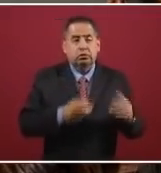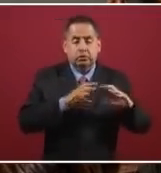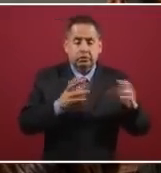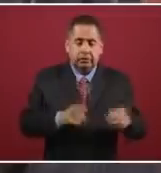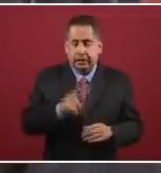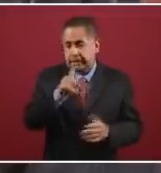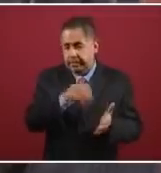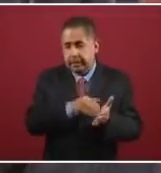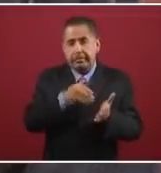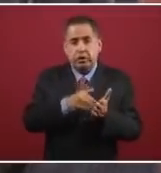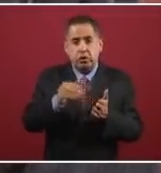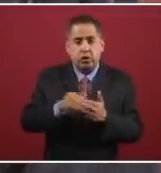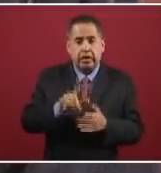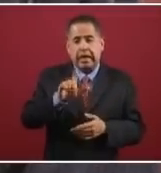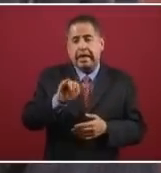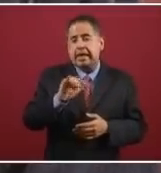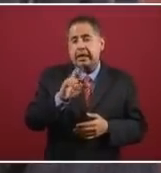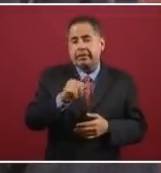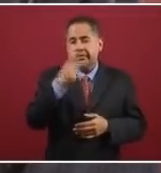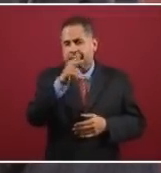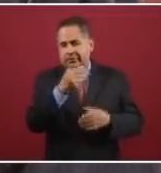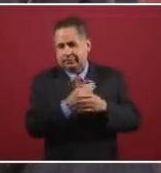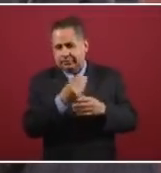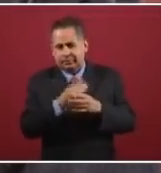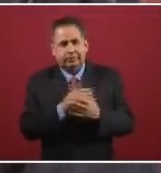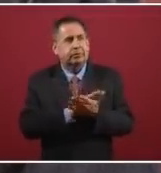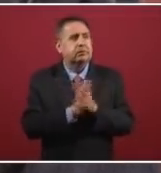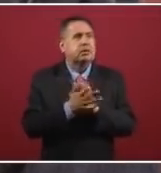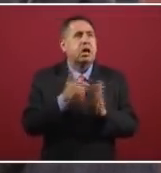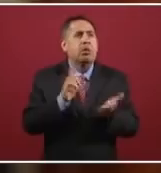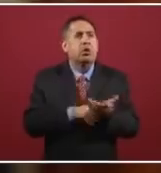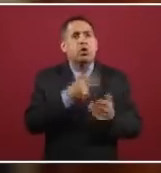de 1,000 millones de libras esterlinas, es decir,